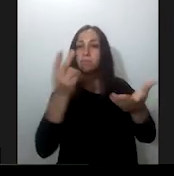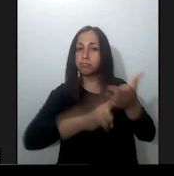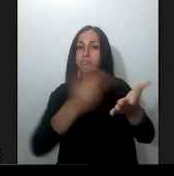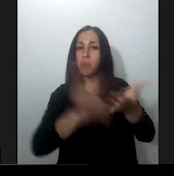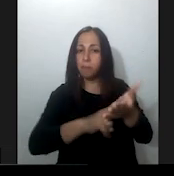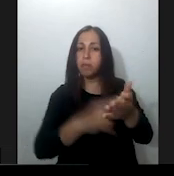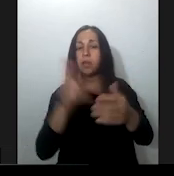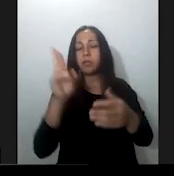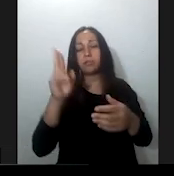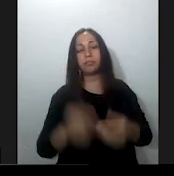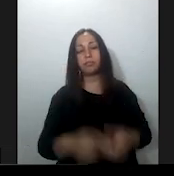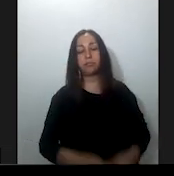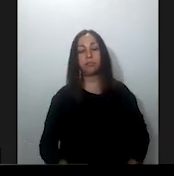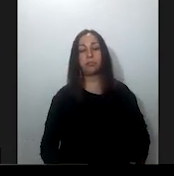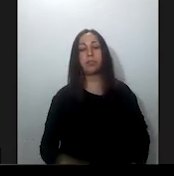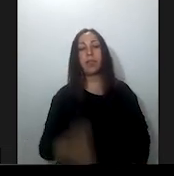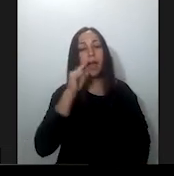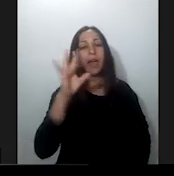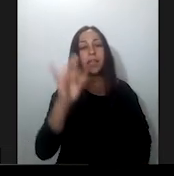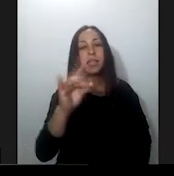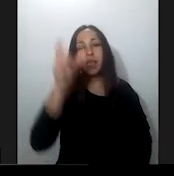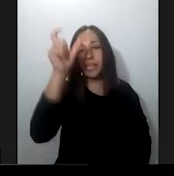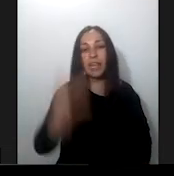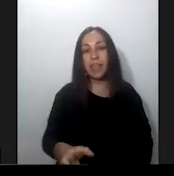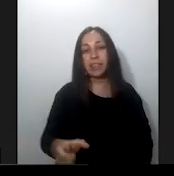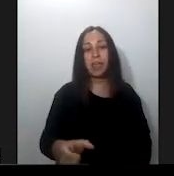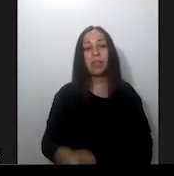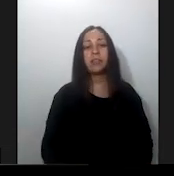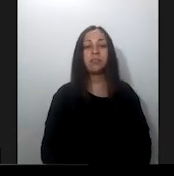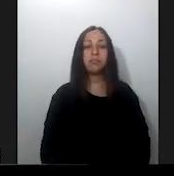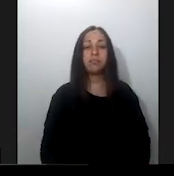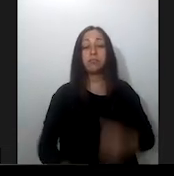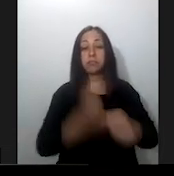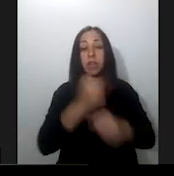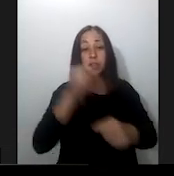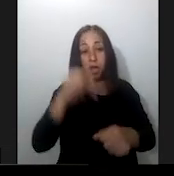va a buscar esos duplicados. Yo le estoy diciendo quiero que lo hagas por el ID de cliente.